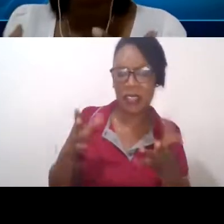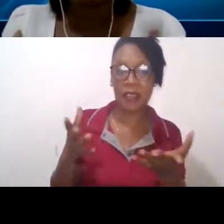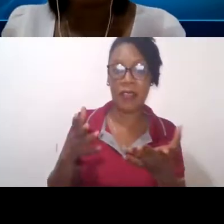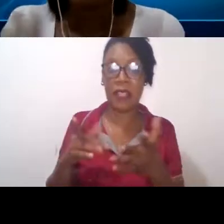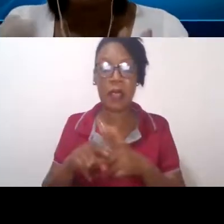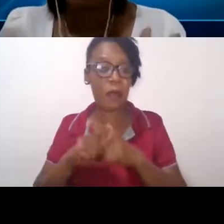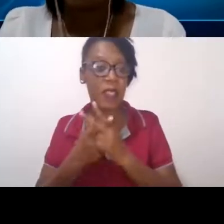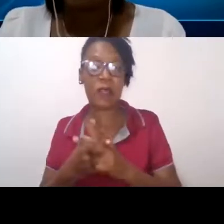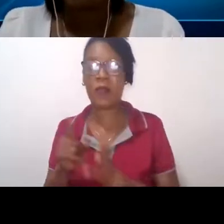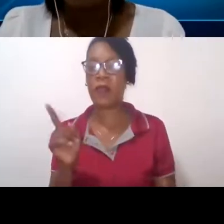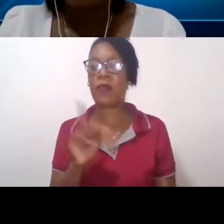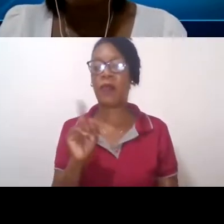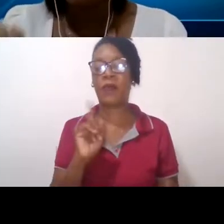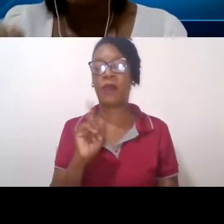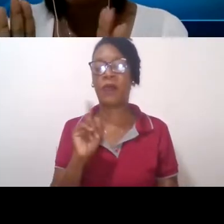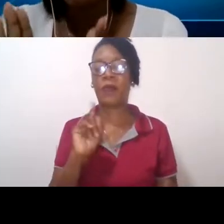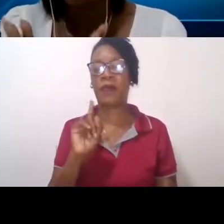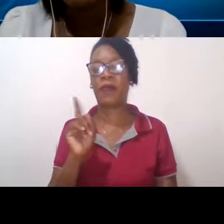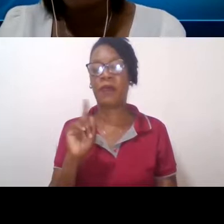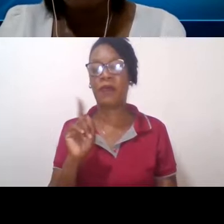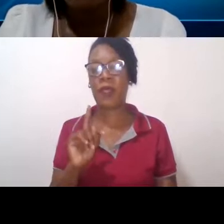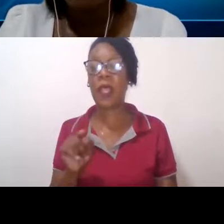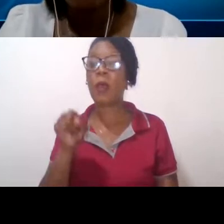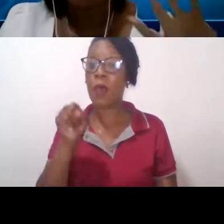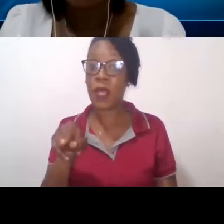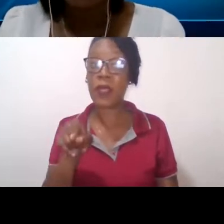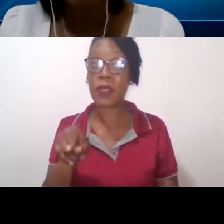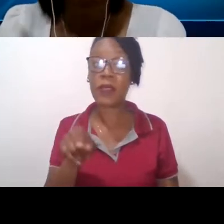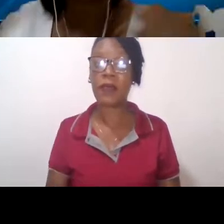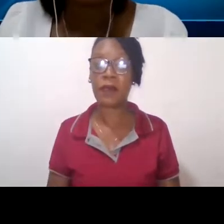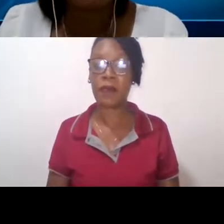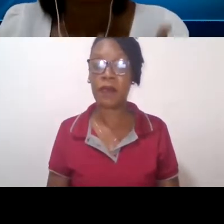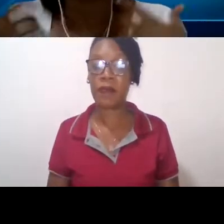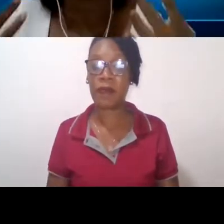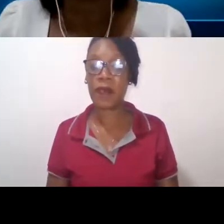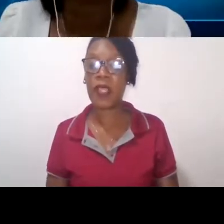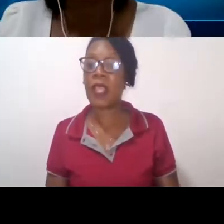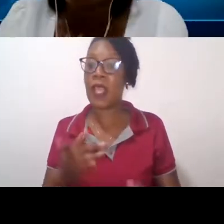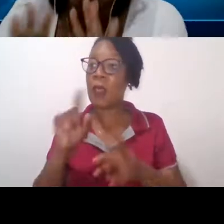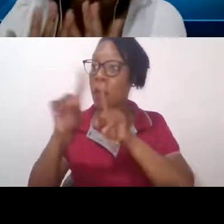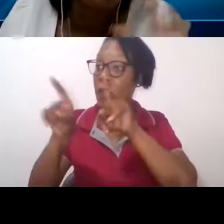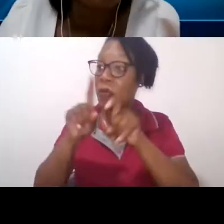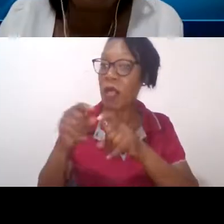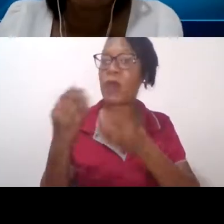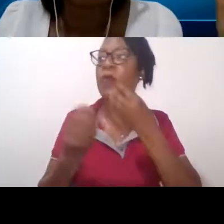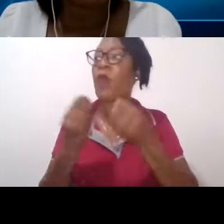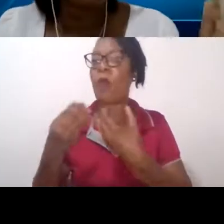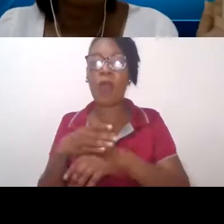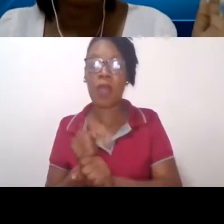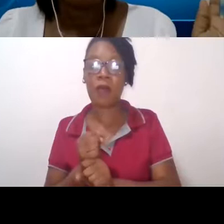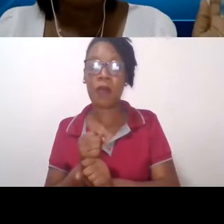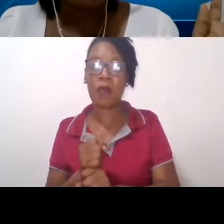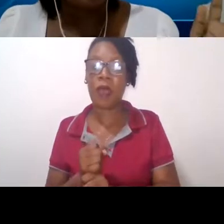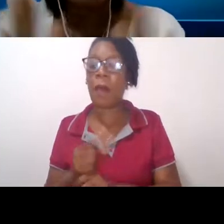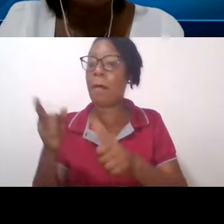generar, no. Por eso es que nos preguntamos, bueno, ¿qué hago? ¿Cómo reacciono? Bueno, lo primero es actuemos con